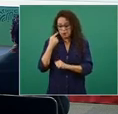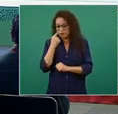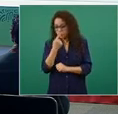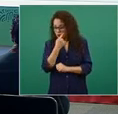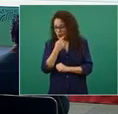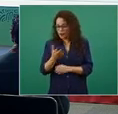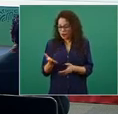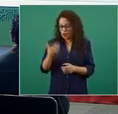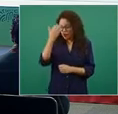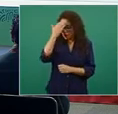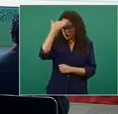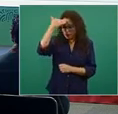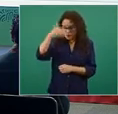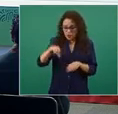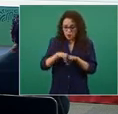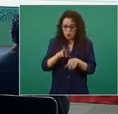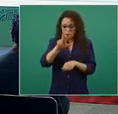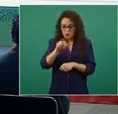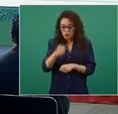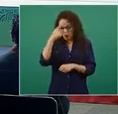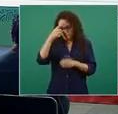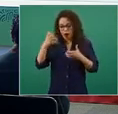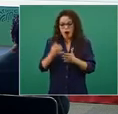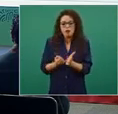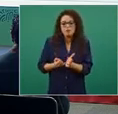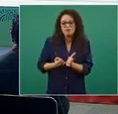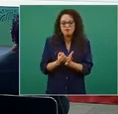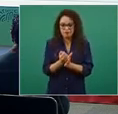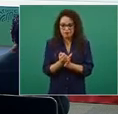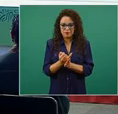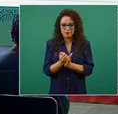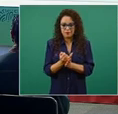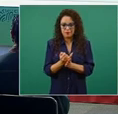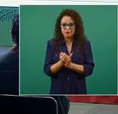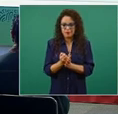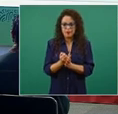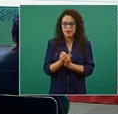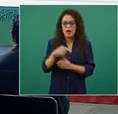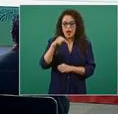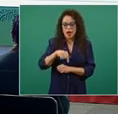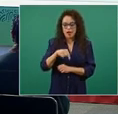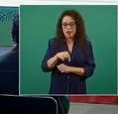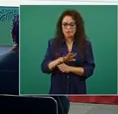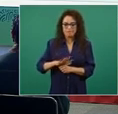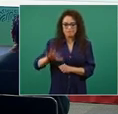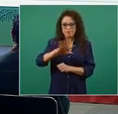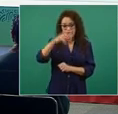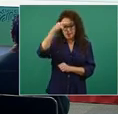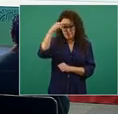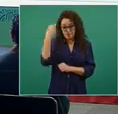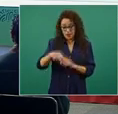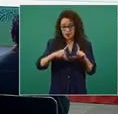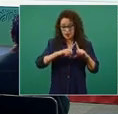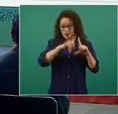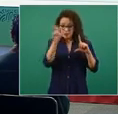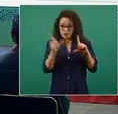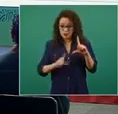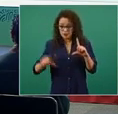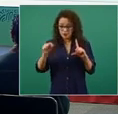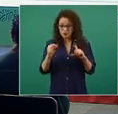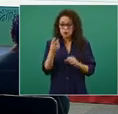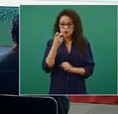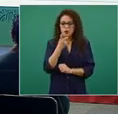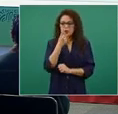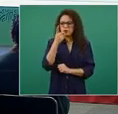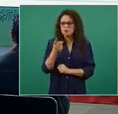son los comportamientos de esta enfermedad en nuestro territorio. Por eso en la epidemiología siempre hablamos de